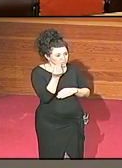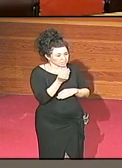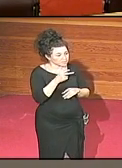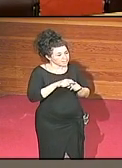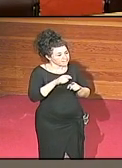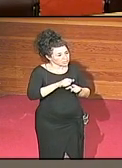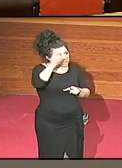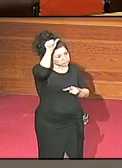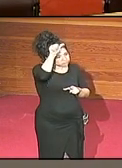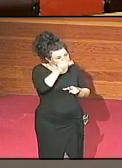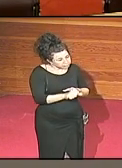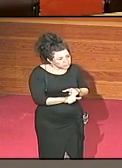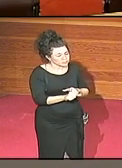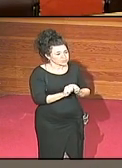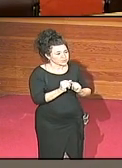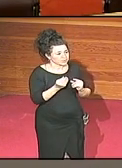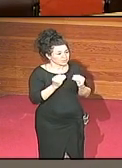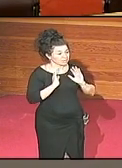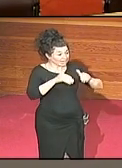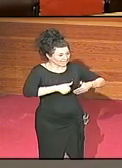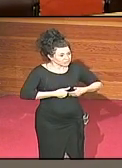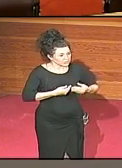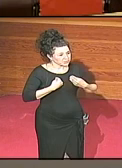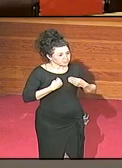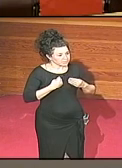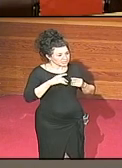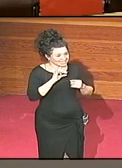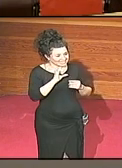El retorno, la vida después del ISIS. Eskerrik asko, arratsaldearte.